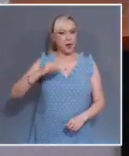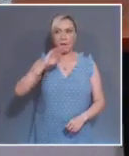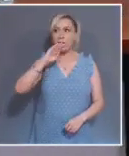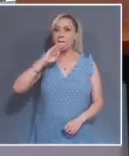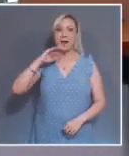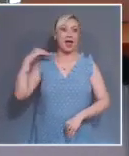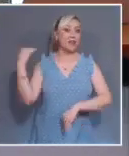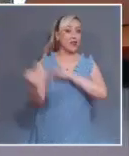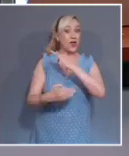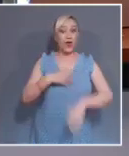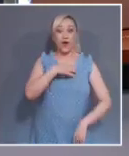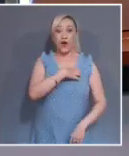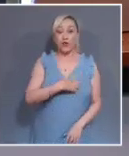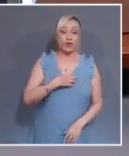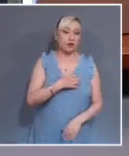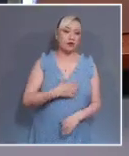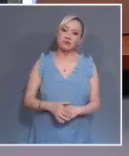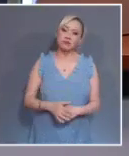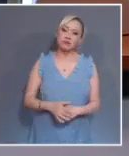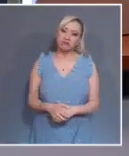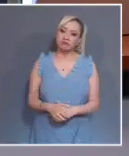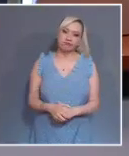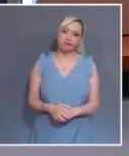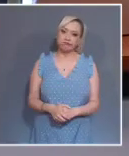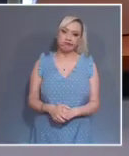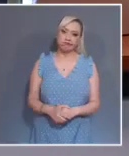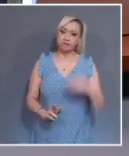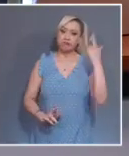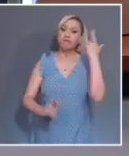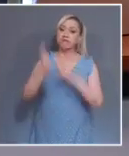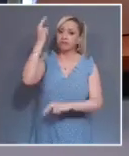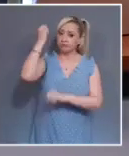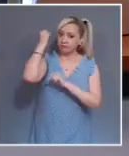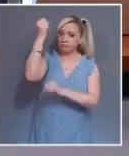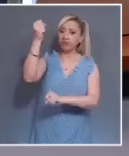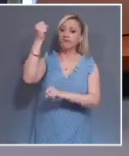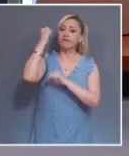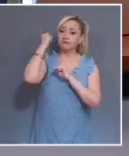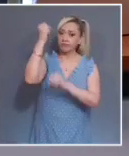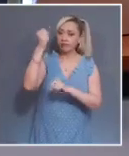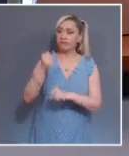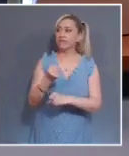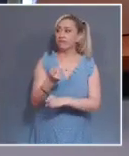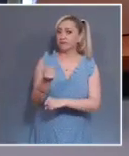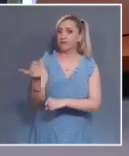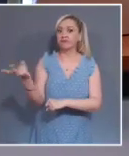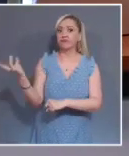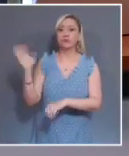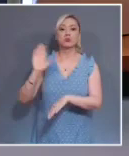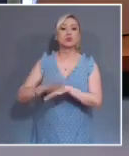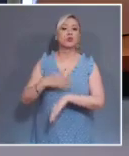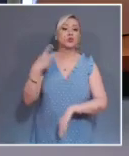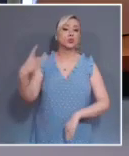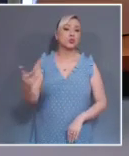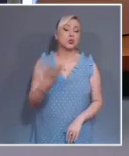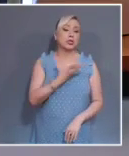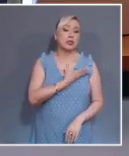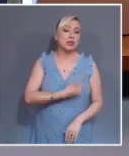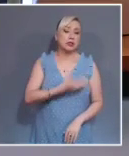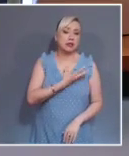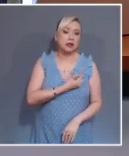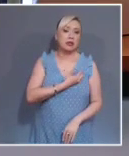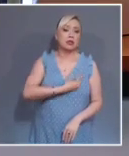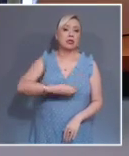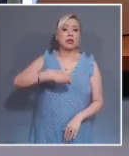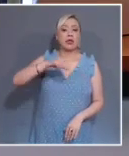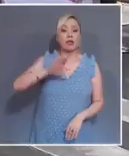las calles para exigir justicia y encontrar con vida a sus hijos, a sus hijas